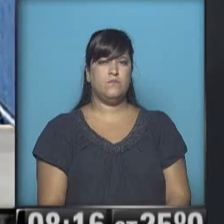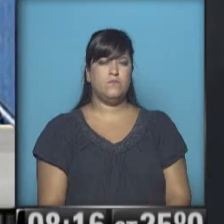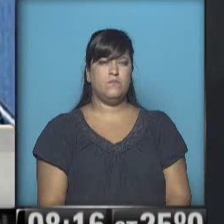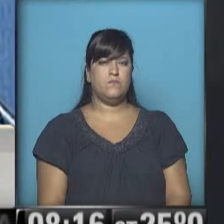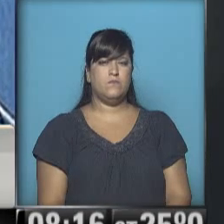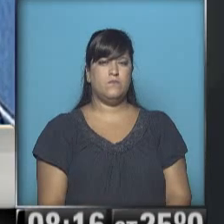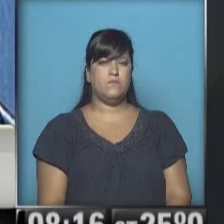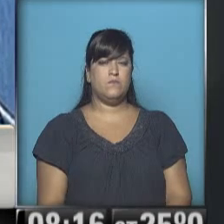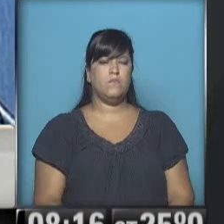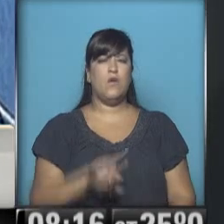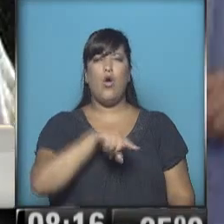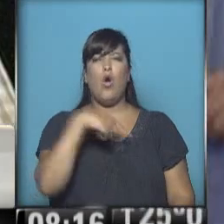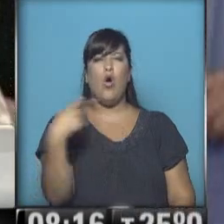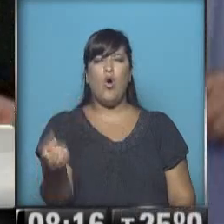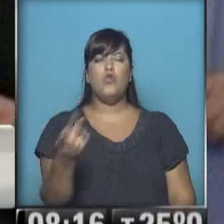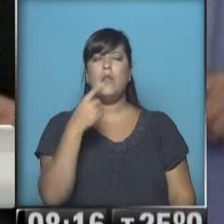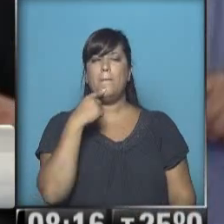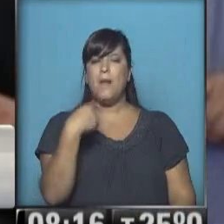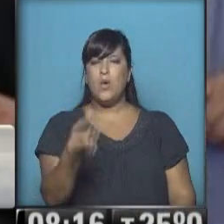Y otra pregunta tiene que ver con